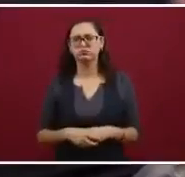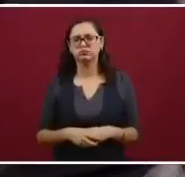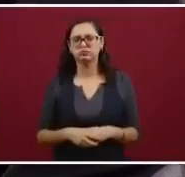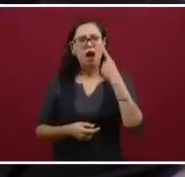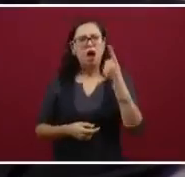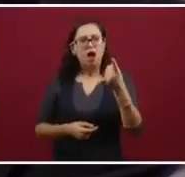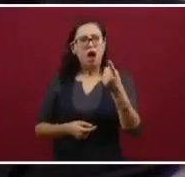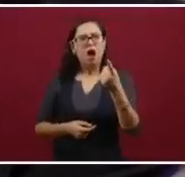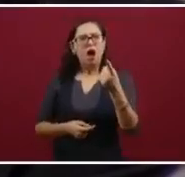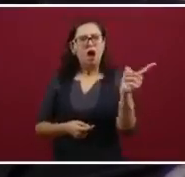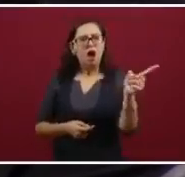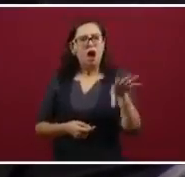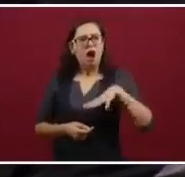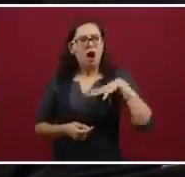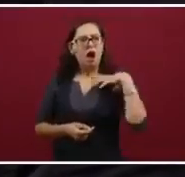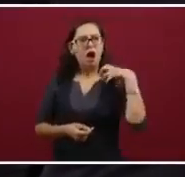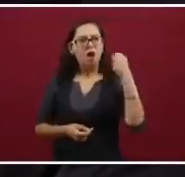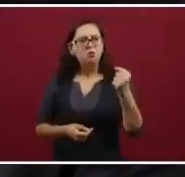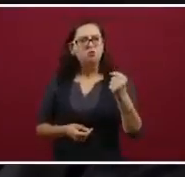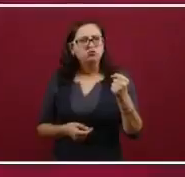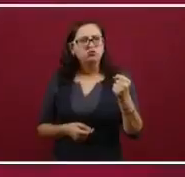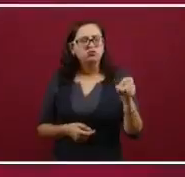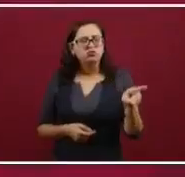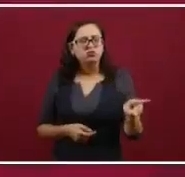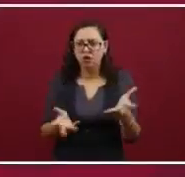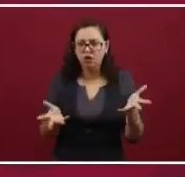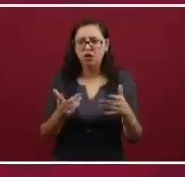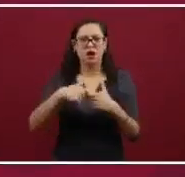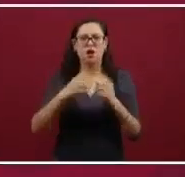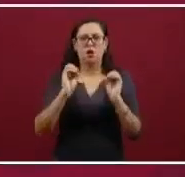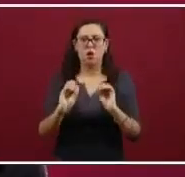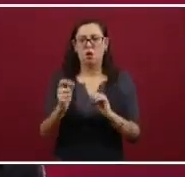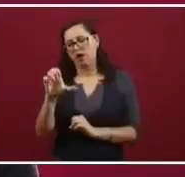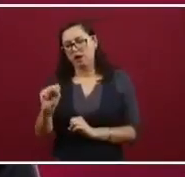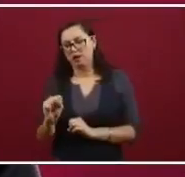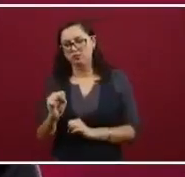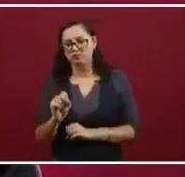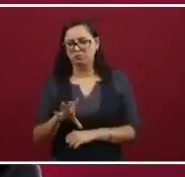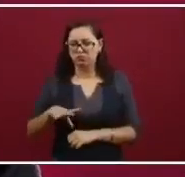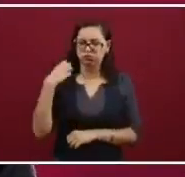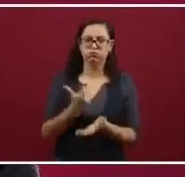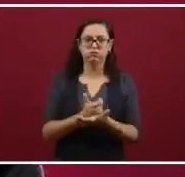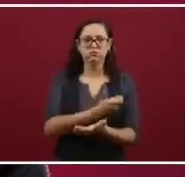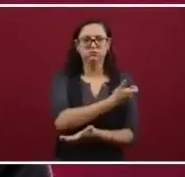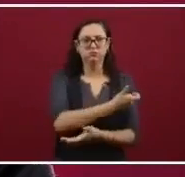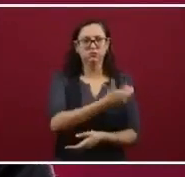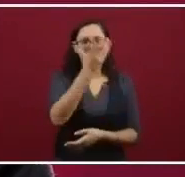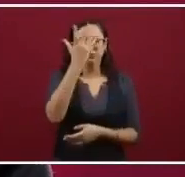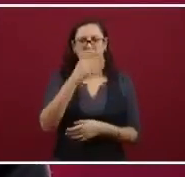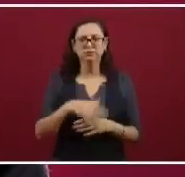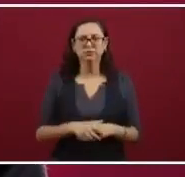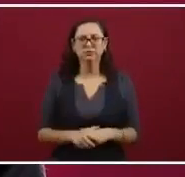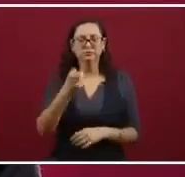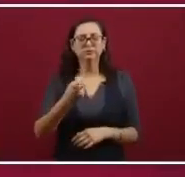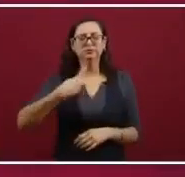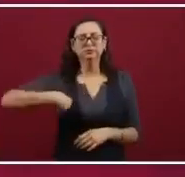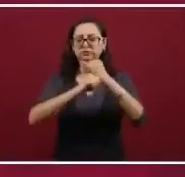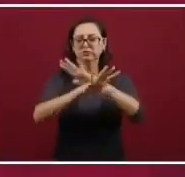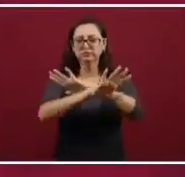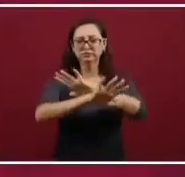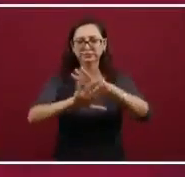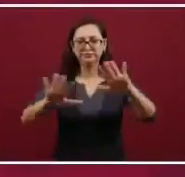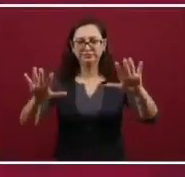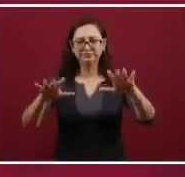estoy escuchando de que esta gasolinería o esta distribuidora de gas está vendiendo caro. Entonces, es transmitir